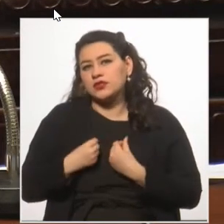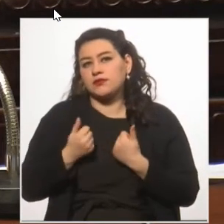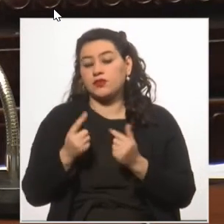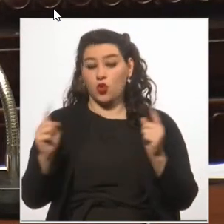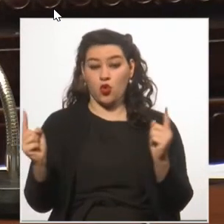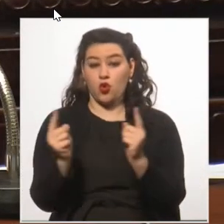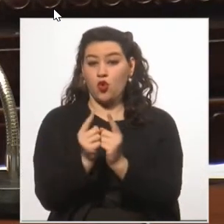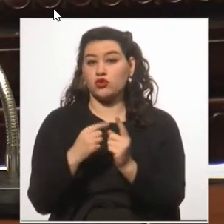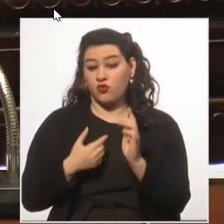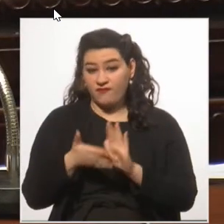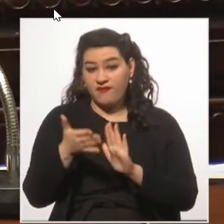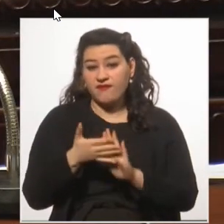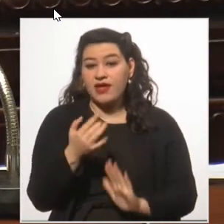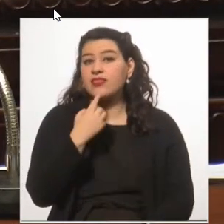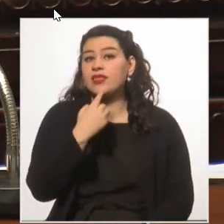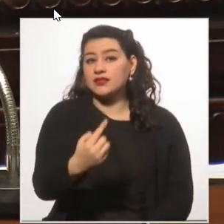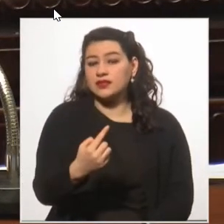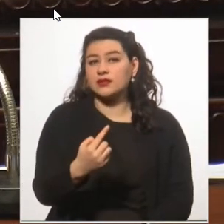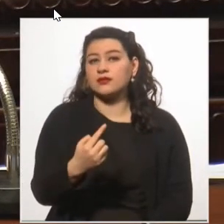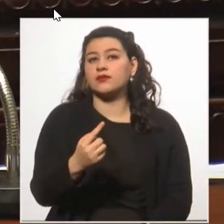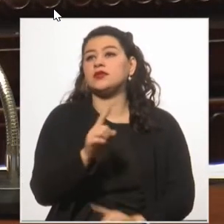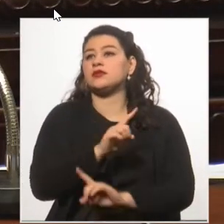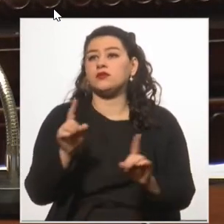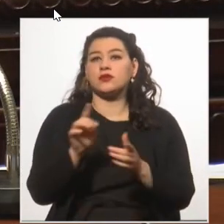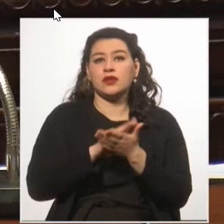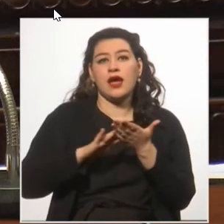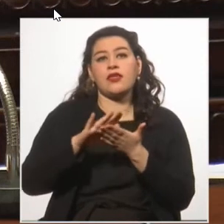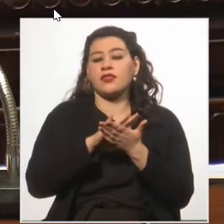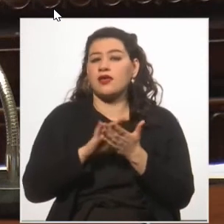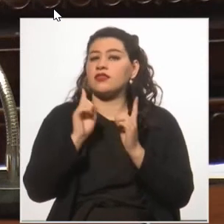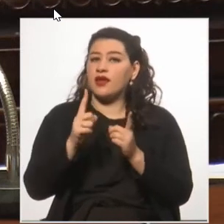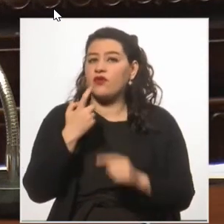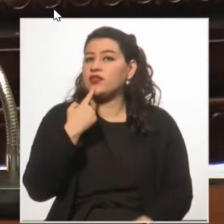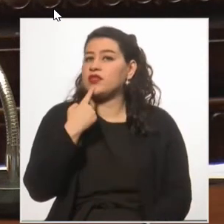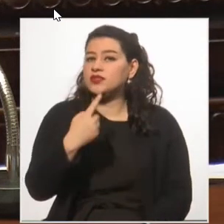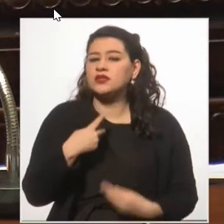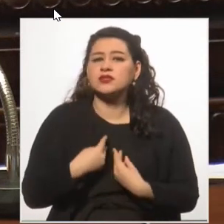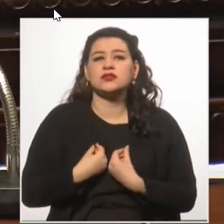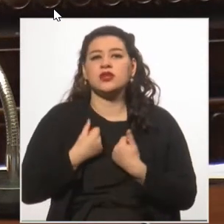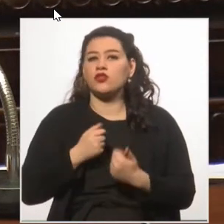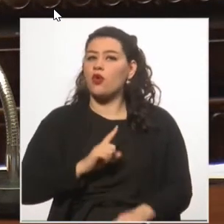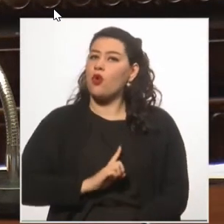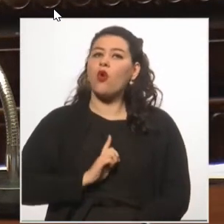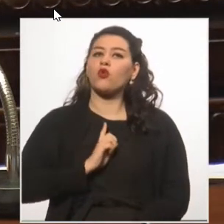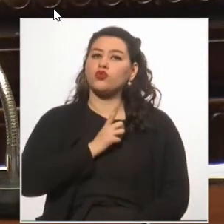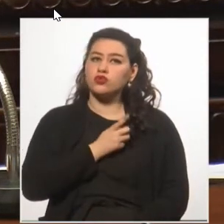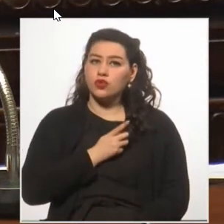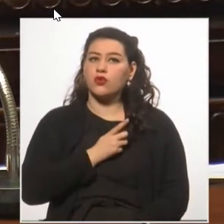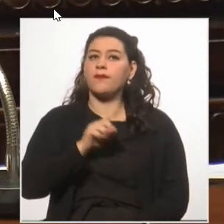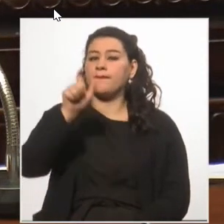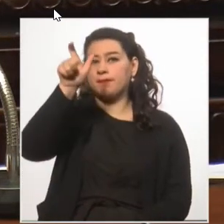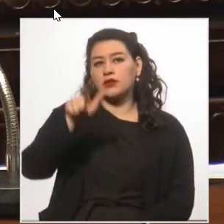breves palabras que voy a decir, si bien no debo dejar de manifestar que siento orgullo de que